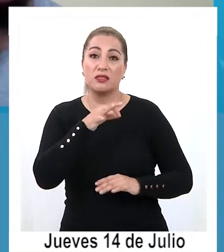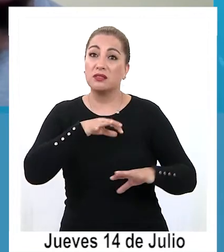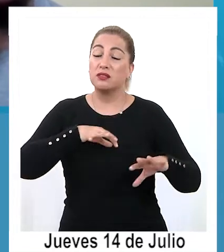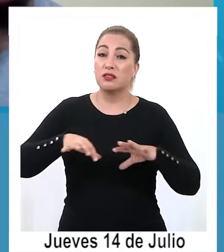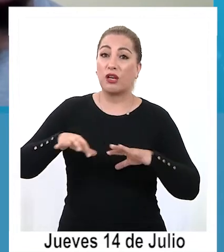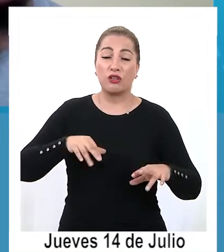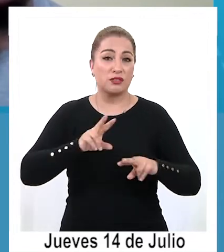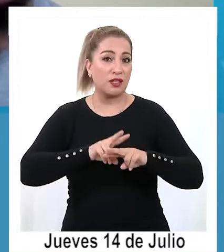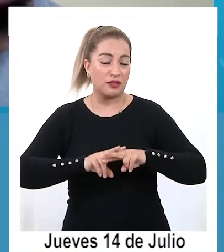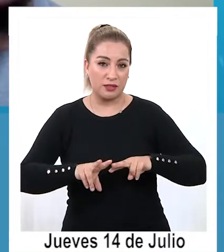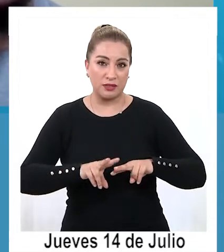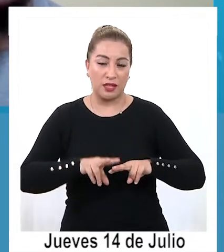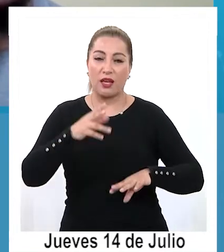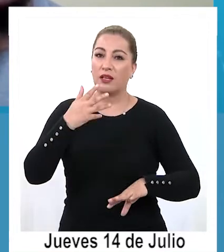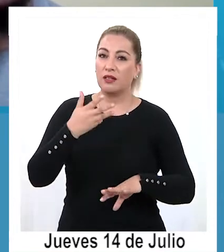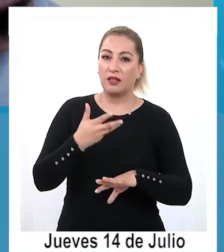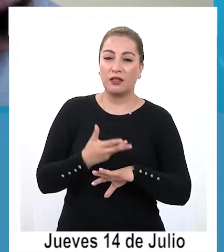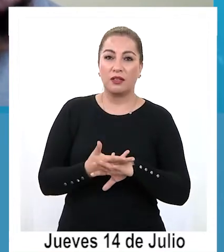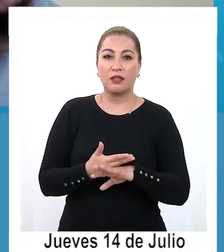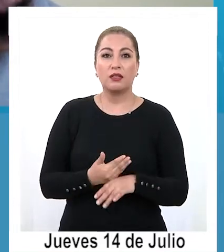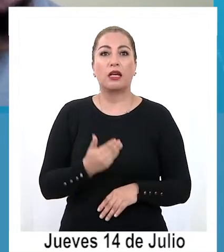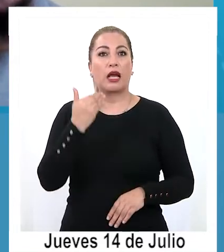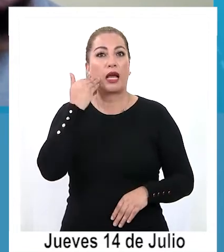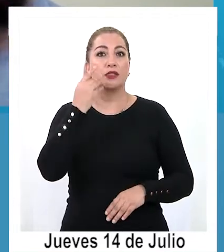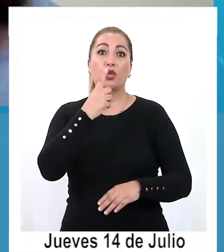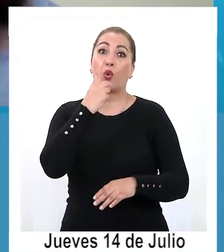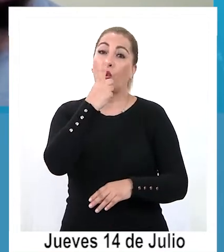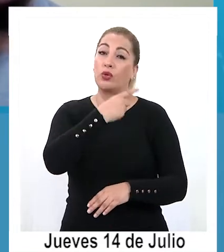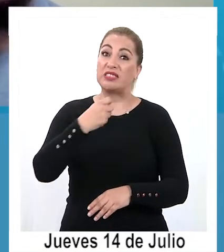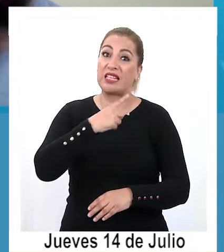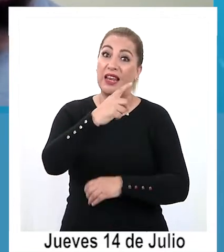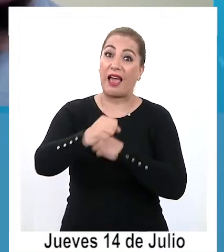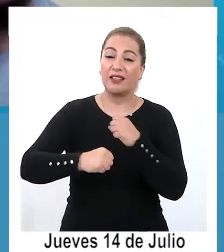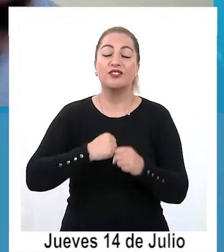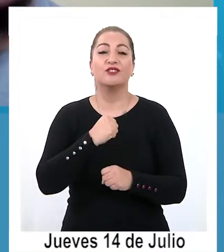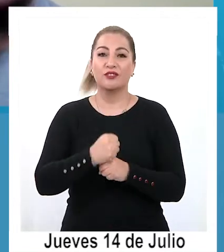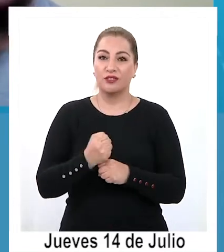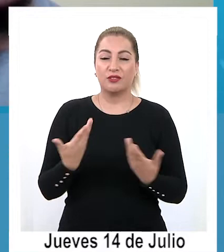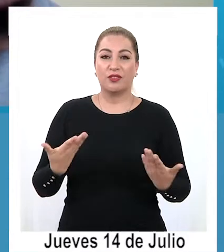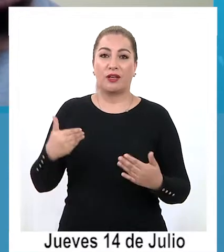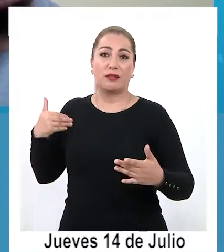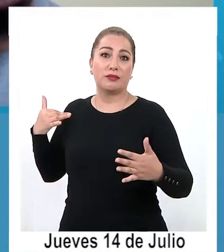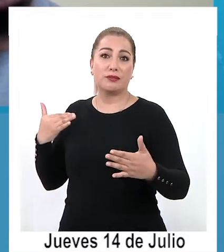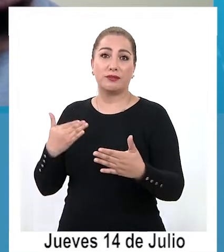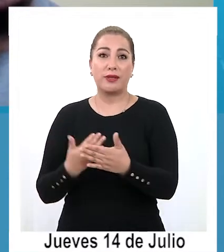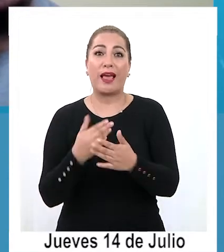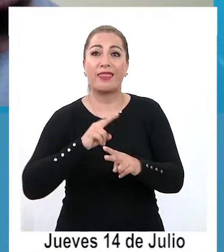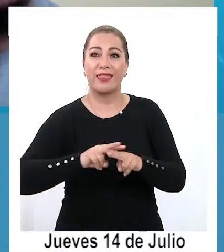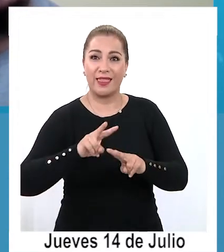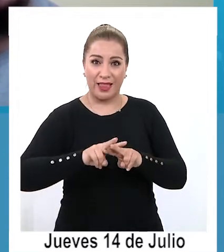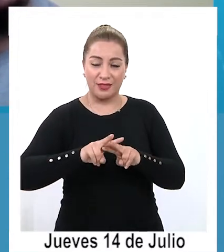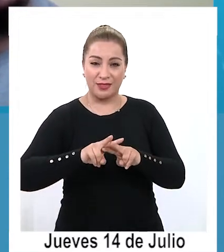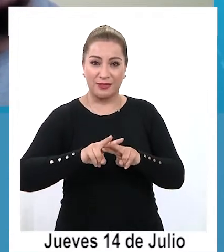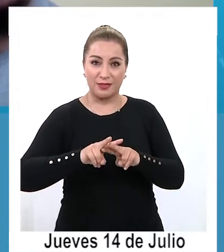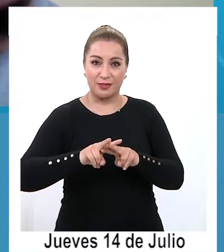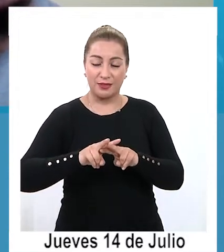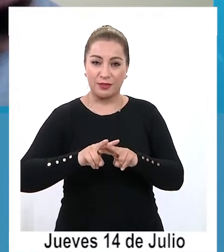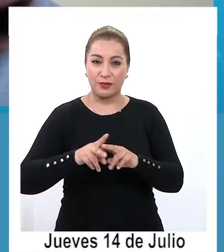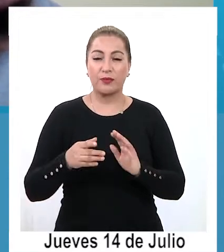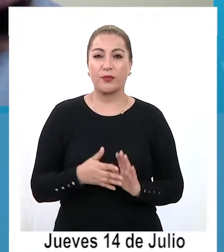se van a establecer, podemos tener prácticamente un siglo de implementación